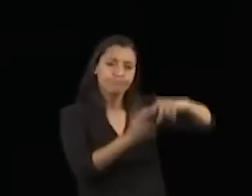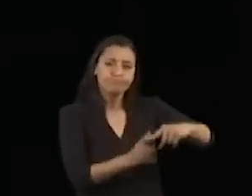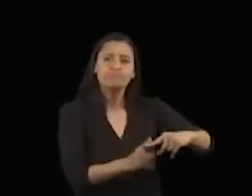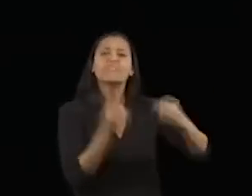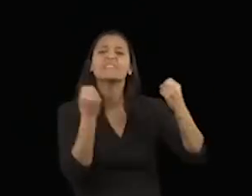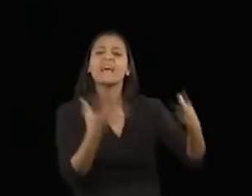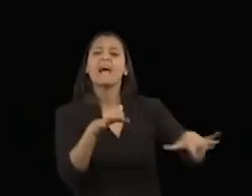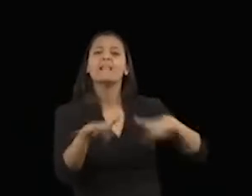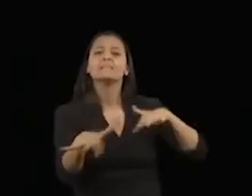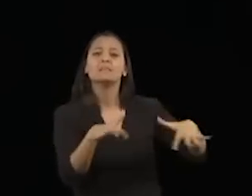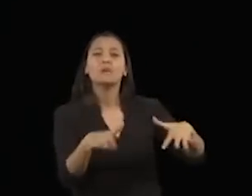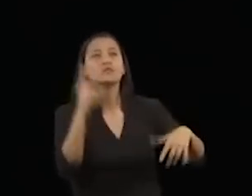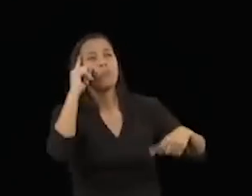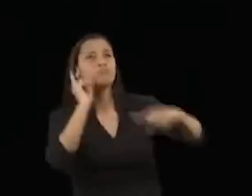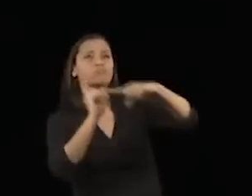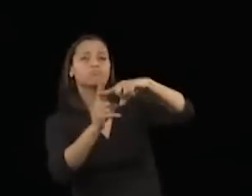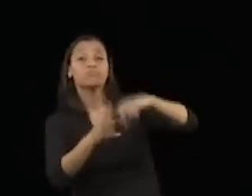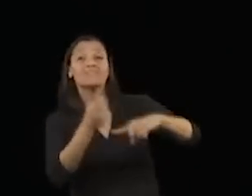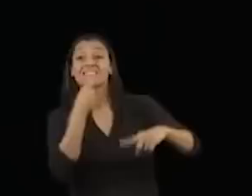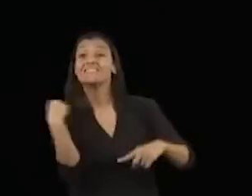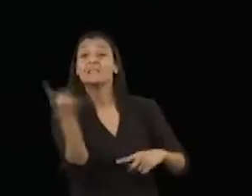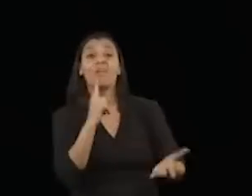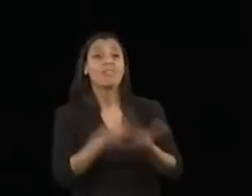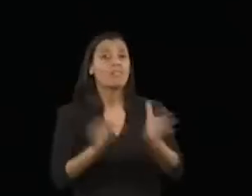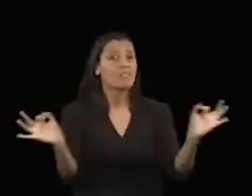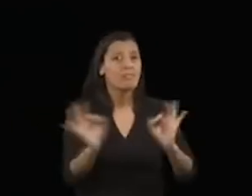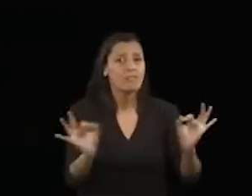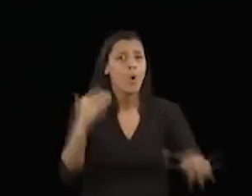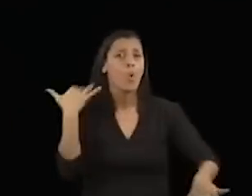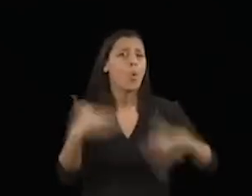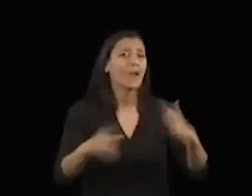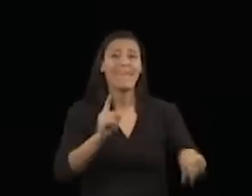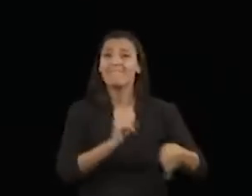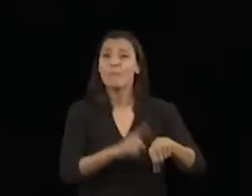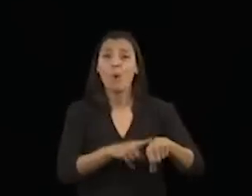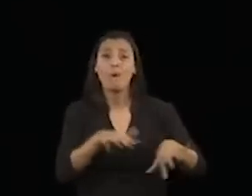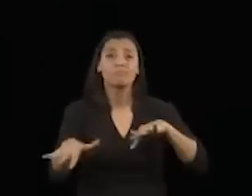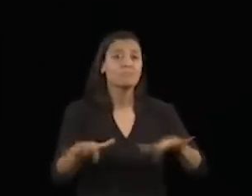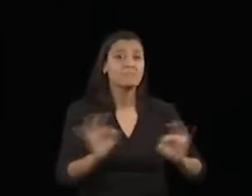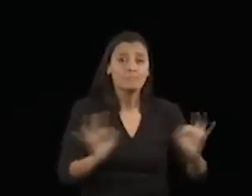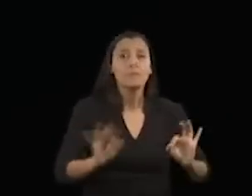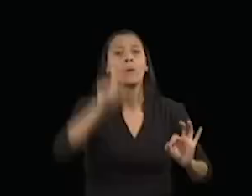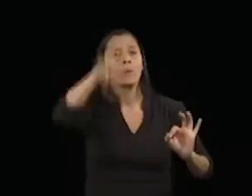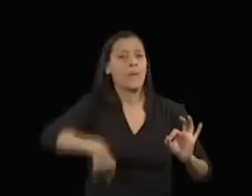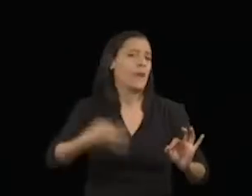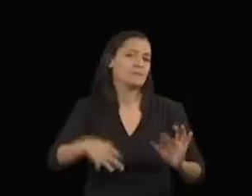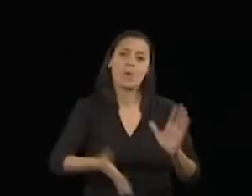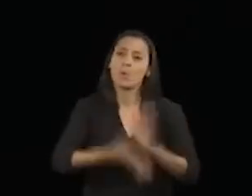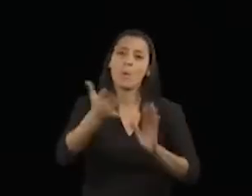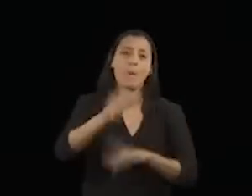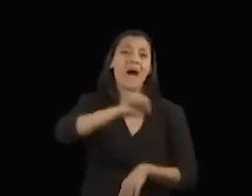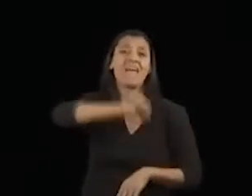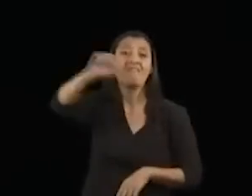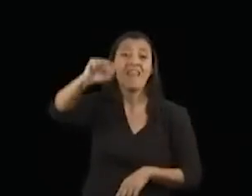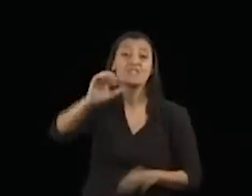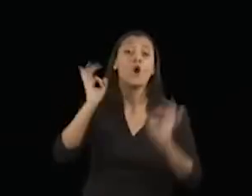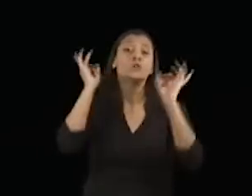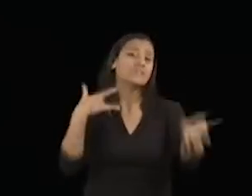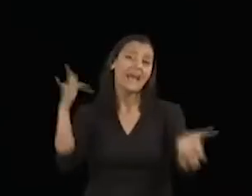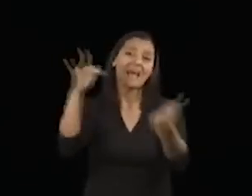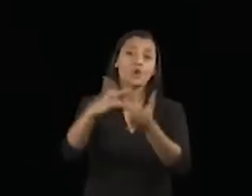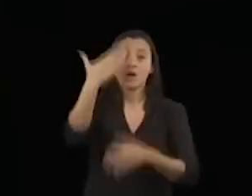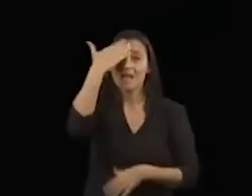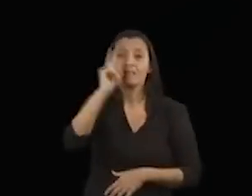que si no tomábamos medidas urgentes, la inflación, podía llegar a niveles del 15.000%